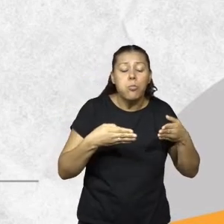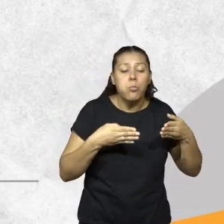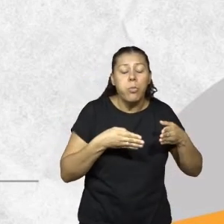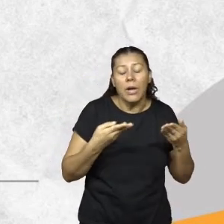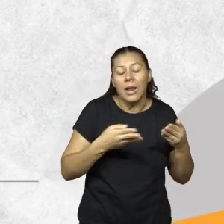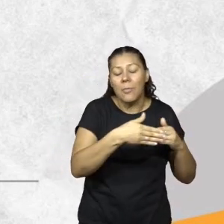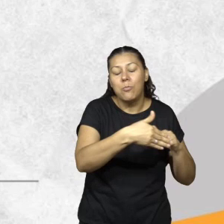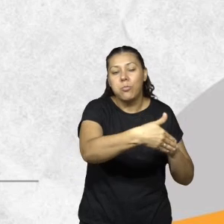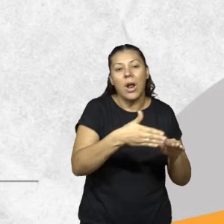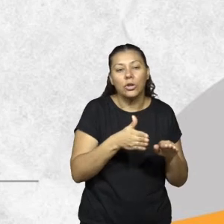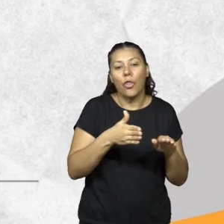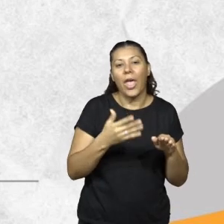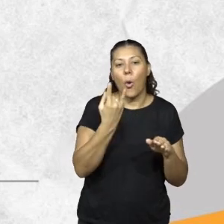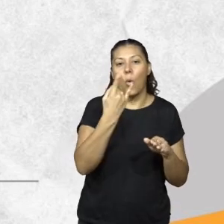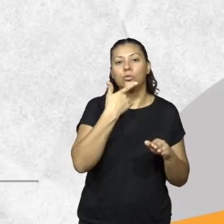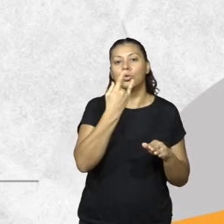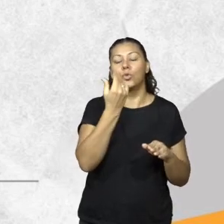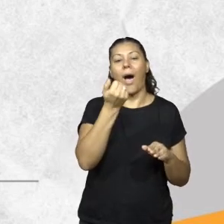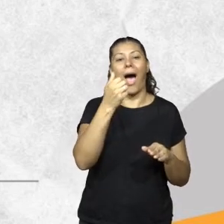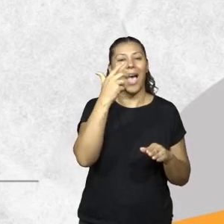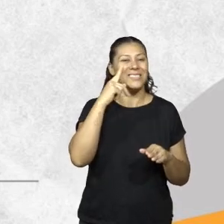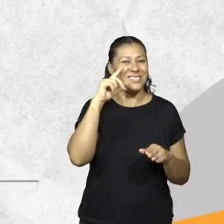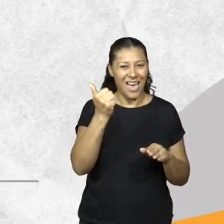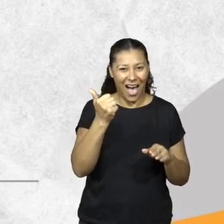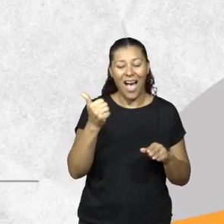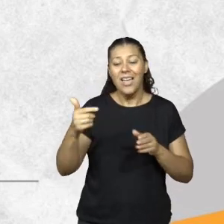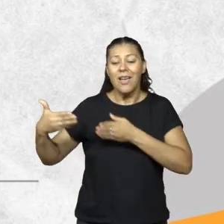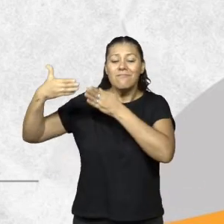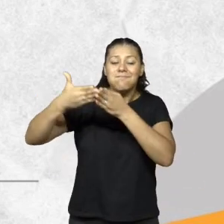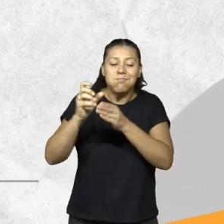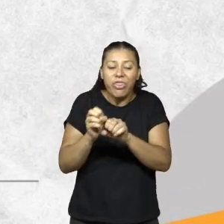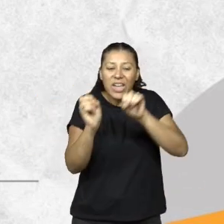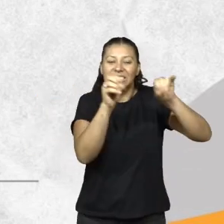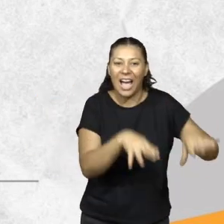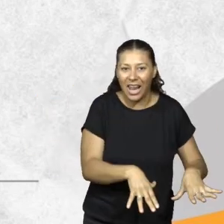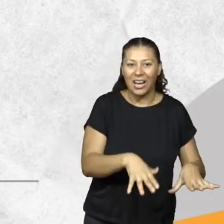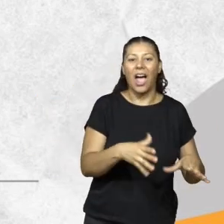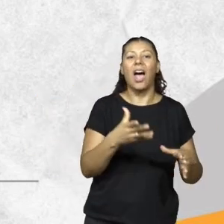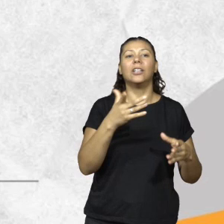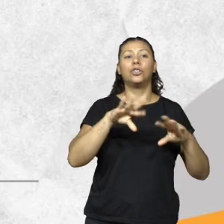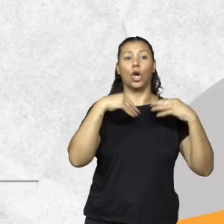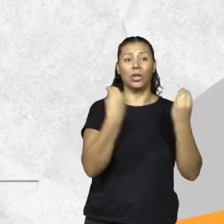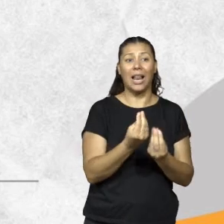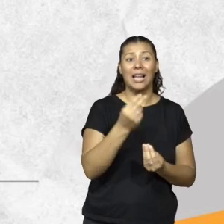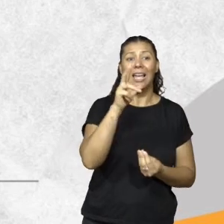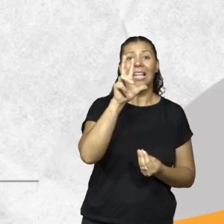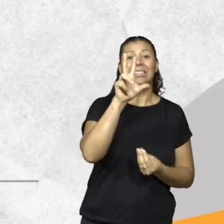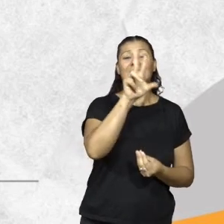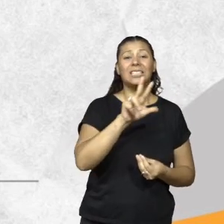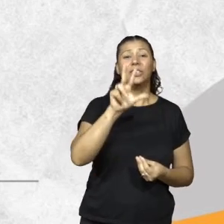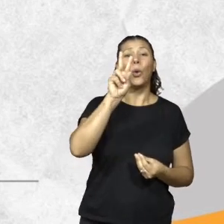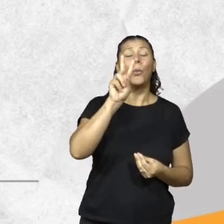323.000 metros cúbicos en total con todos los residuos de todos los grupos en las diferentes bases